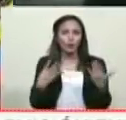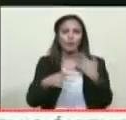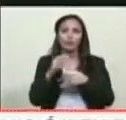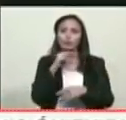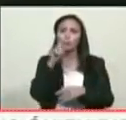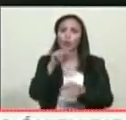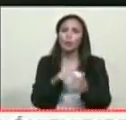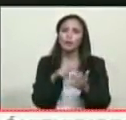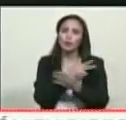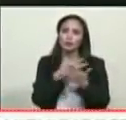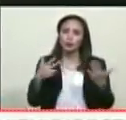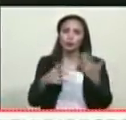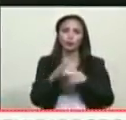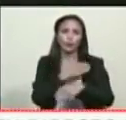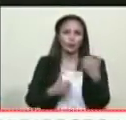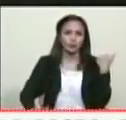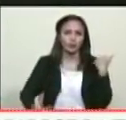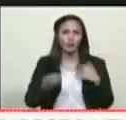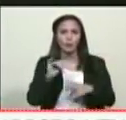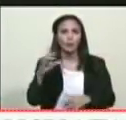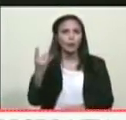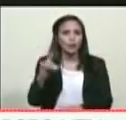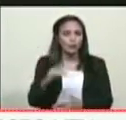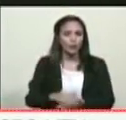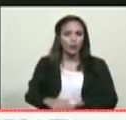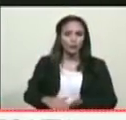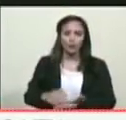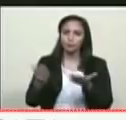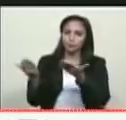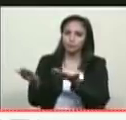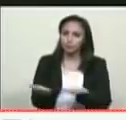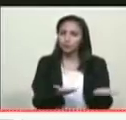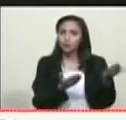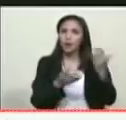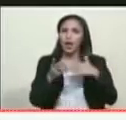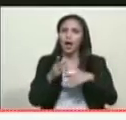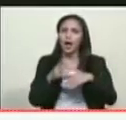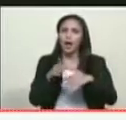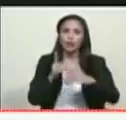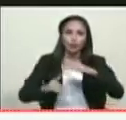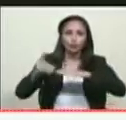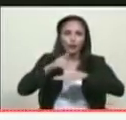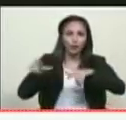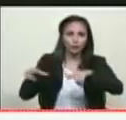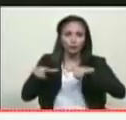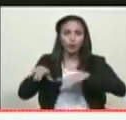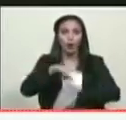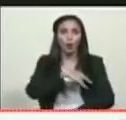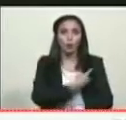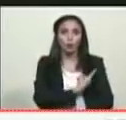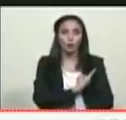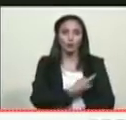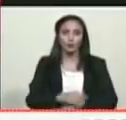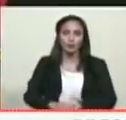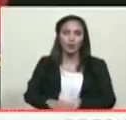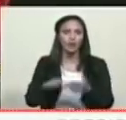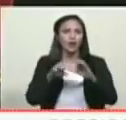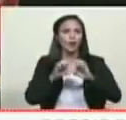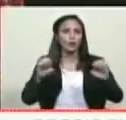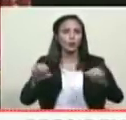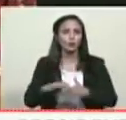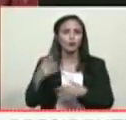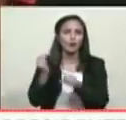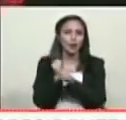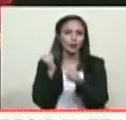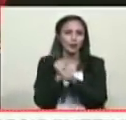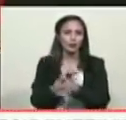el presidente del Estado Plurinacional de Bolivia, Evo Morales, recibió al doctor honoris causa en la Universidad Metropolitana para la Educación y el